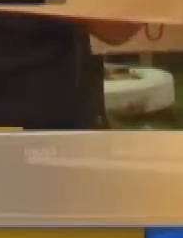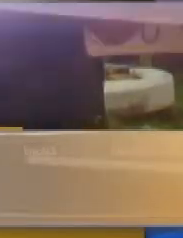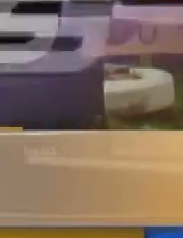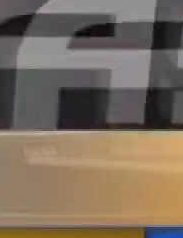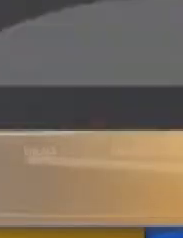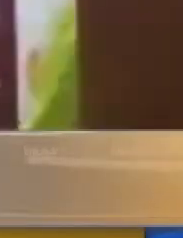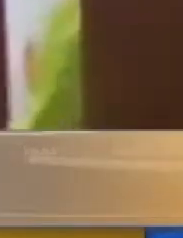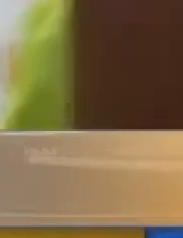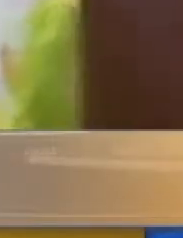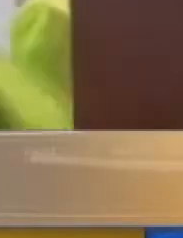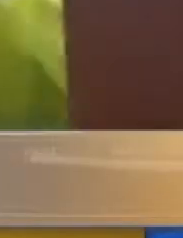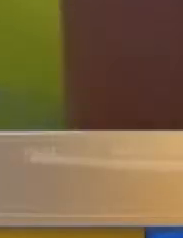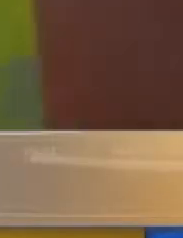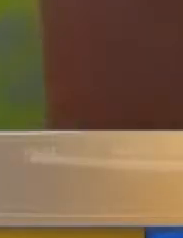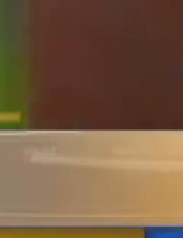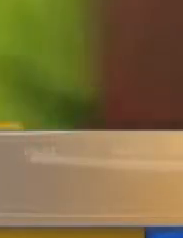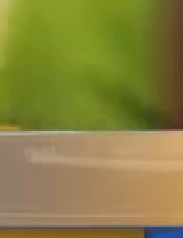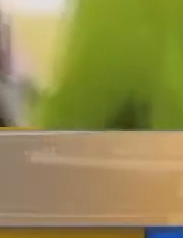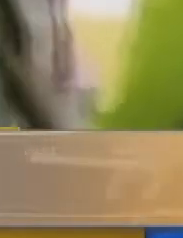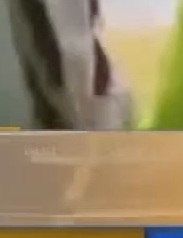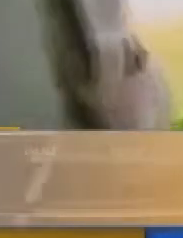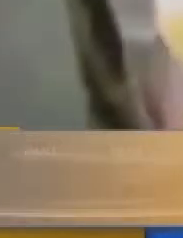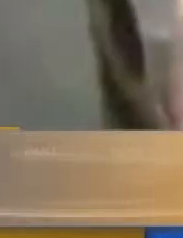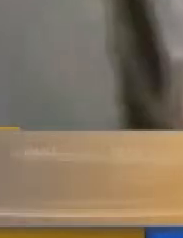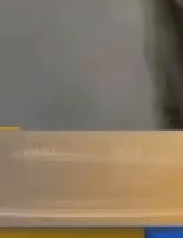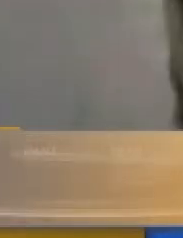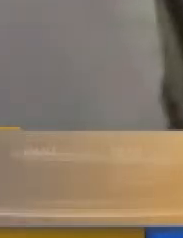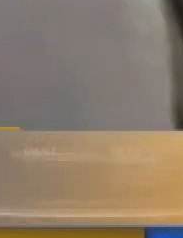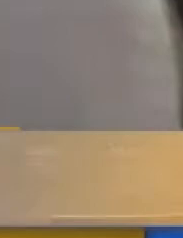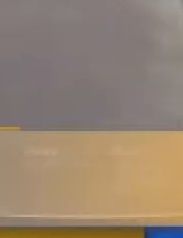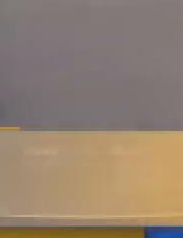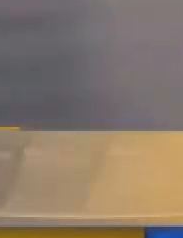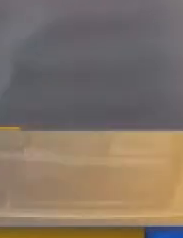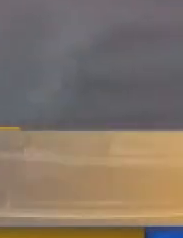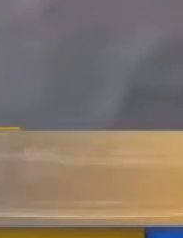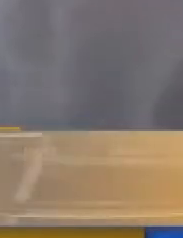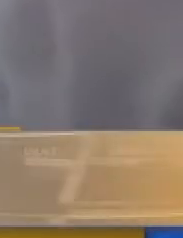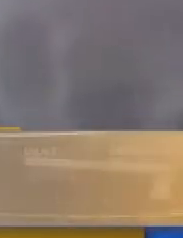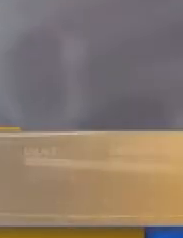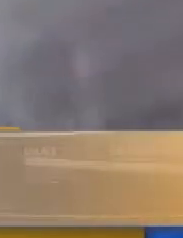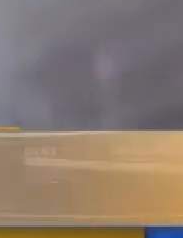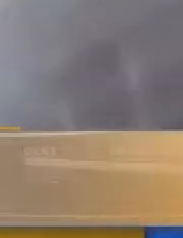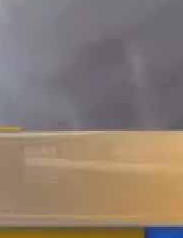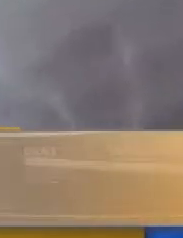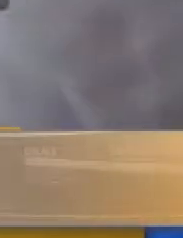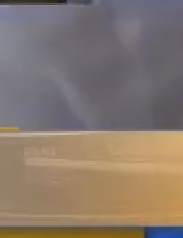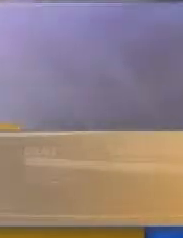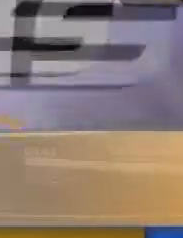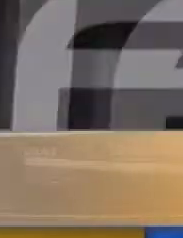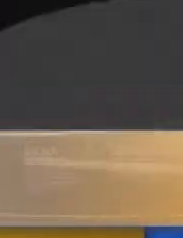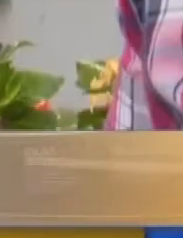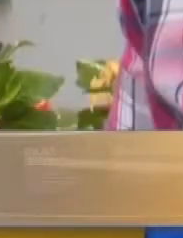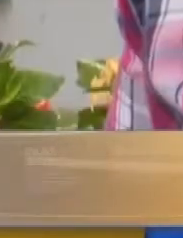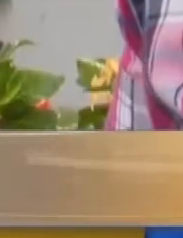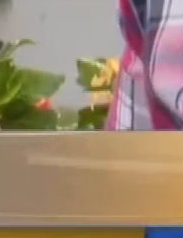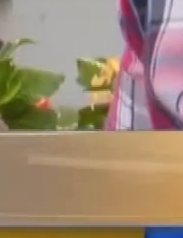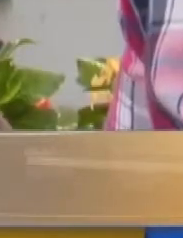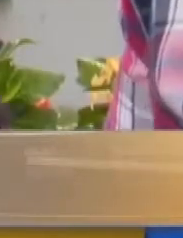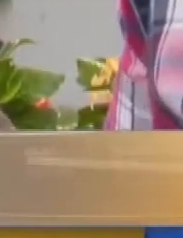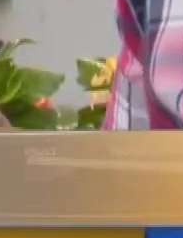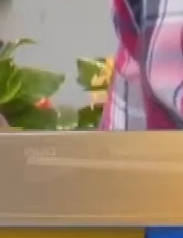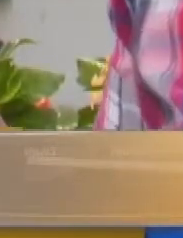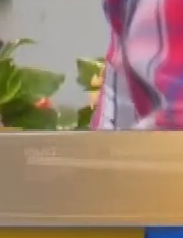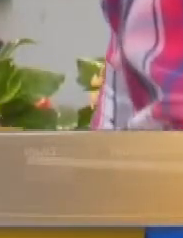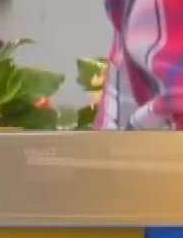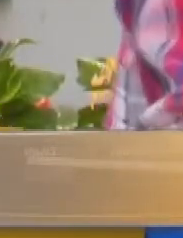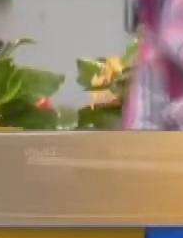atrasados. Fiscalía Seccional del Magdalena Medio explicó este jueves el por qué fueron capturados varios concejales de Sabana de Torres. Mujer que prestó